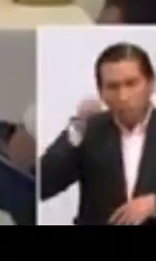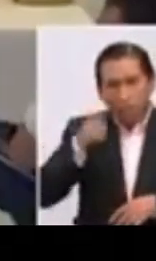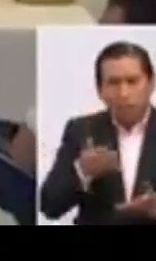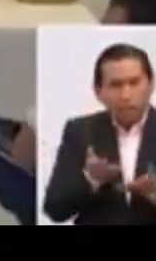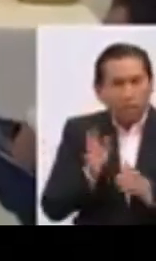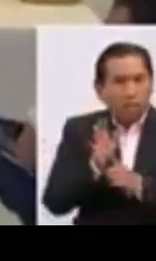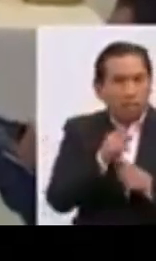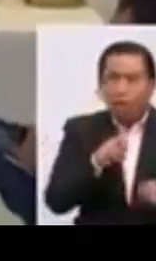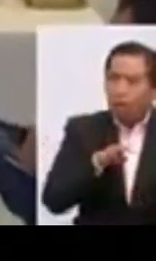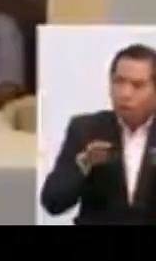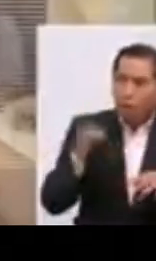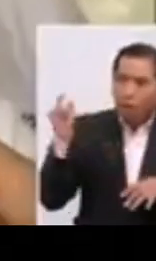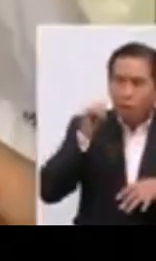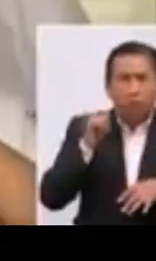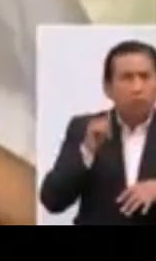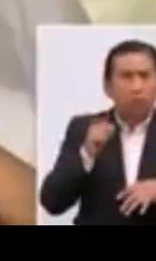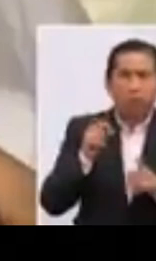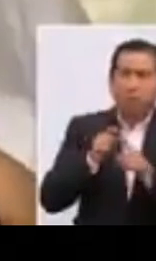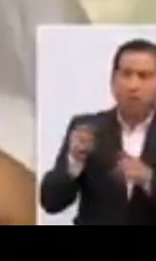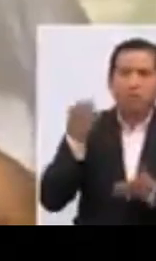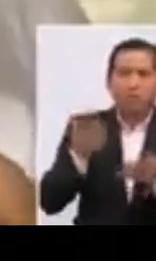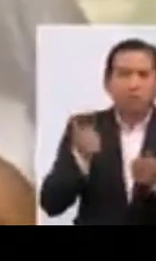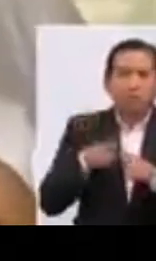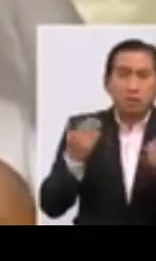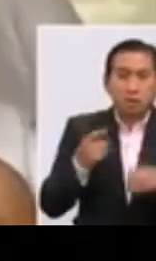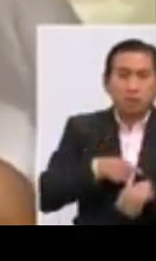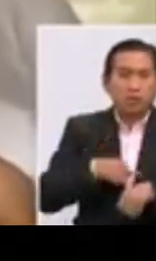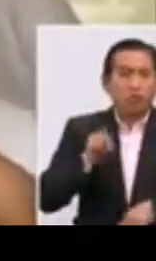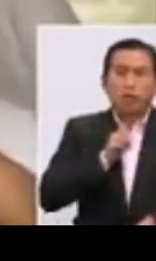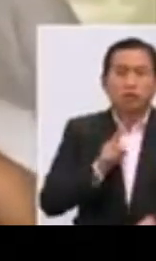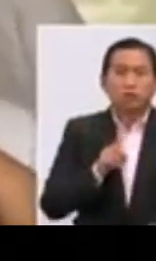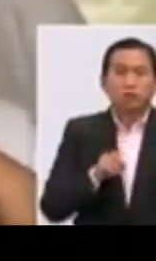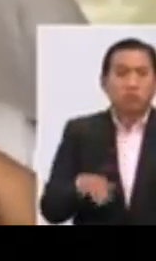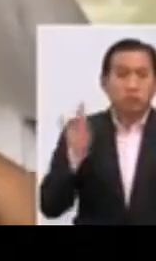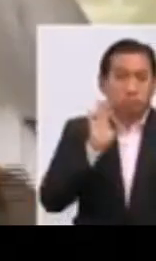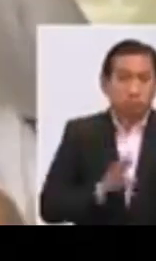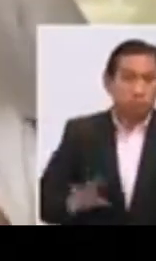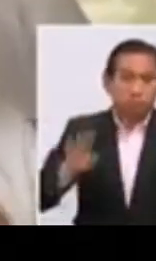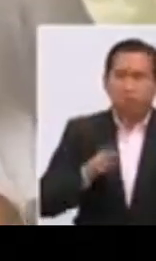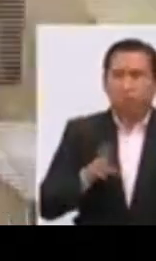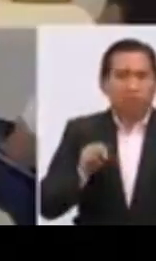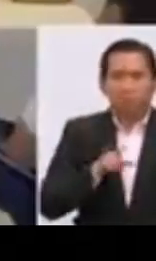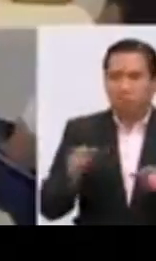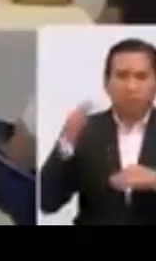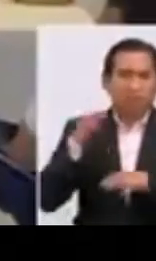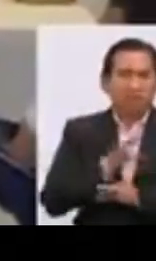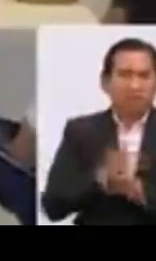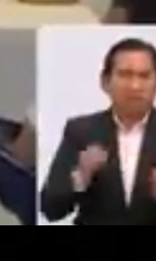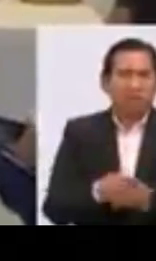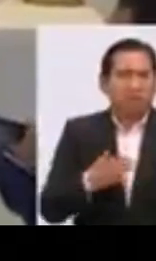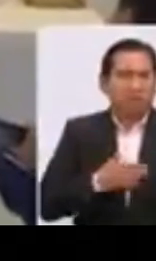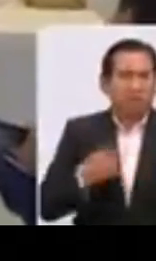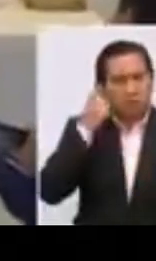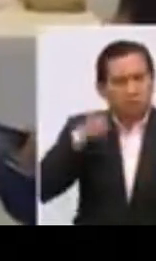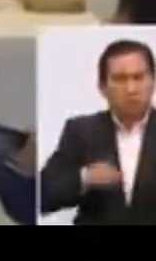El federalismo quizás son buenos conceptos, pero no es el momento. Creo que Bolivia no está preparado, ni siquiera Santa Cruz. Yo creo que